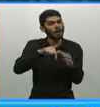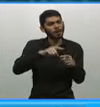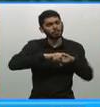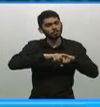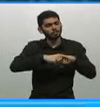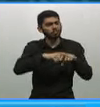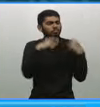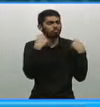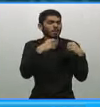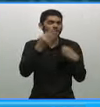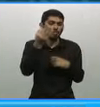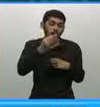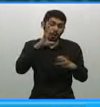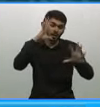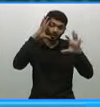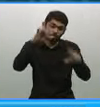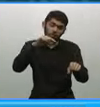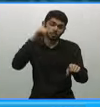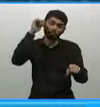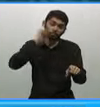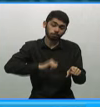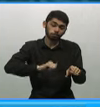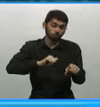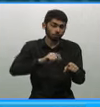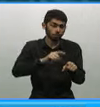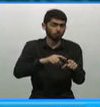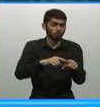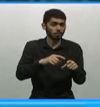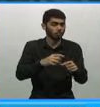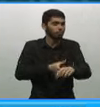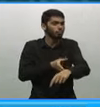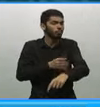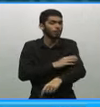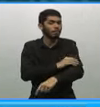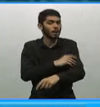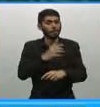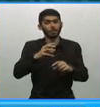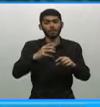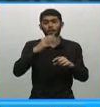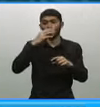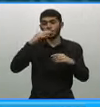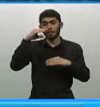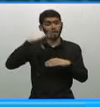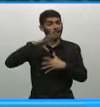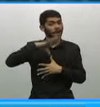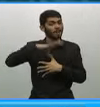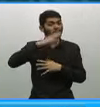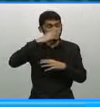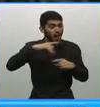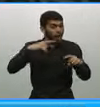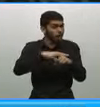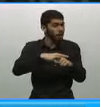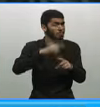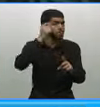y un trabajo especial. Recuerden que se lesionó, tuvo una lesión muscular en la final de la Copa América, y por eso es